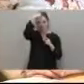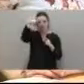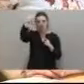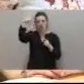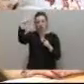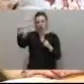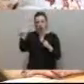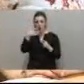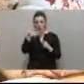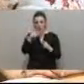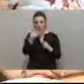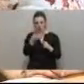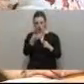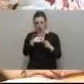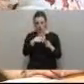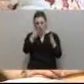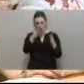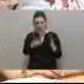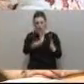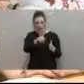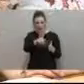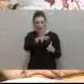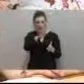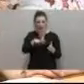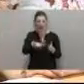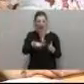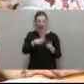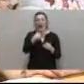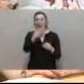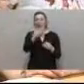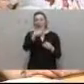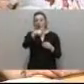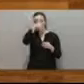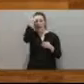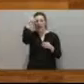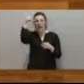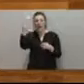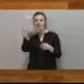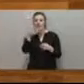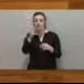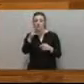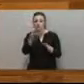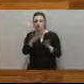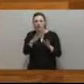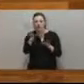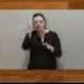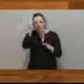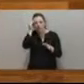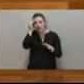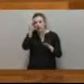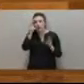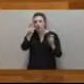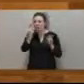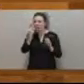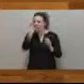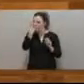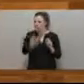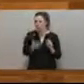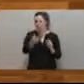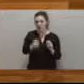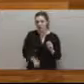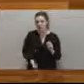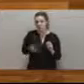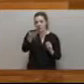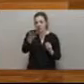usted esto le puede parecer cosa de Simpson. A mí me parece un asunto lo suficientemente serio e